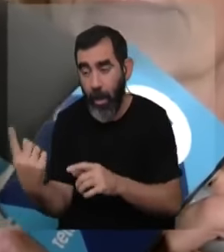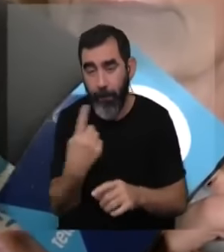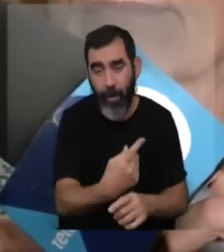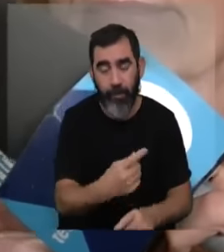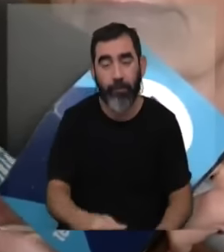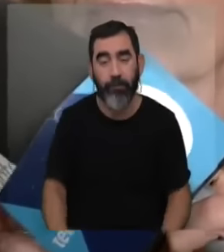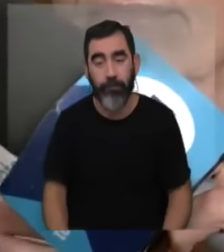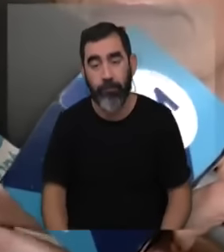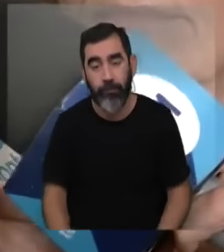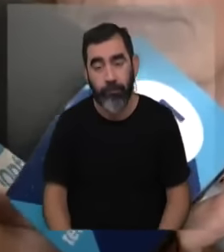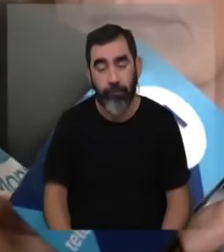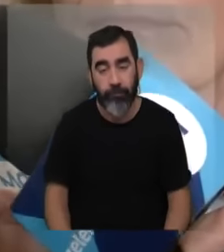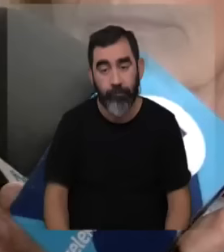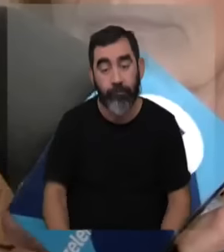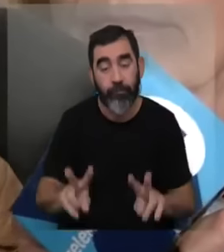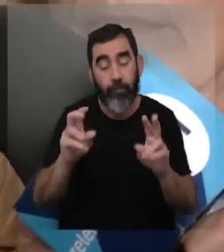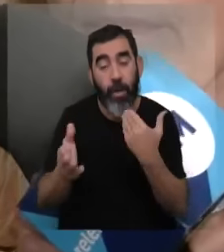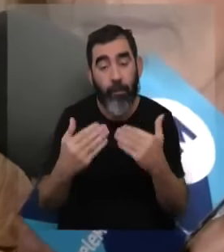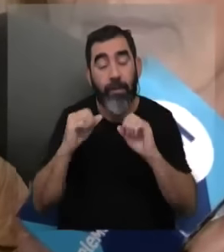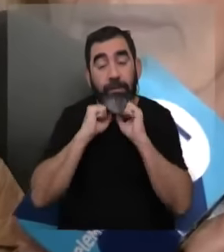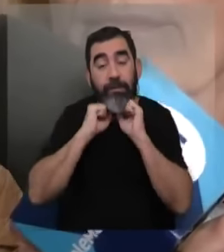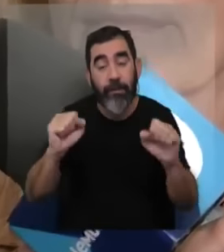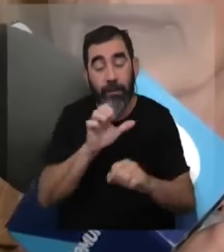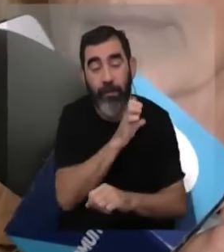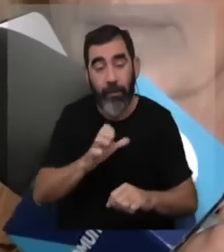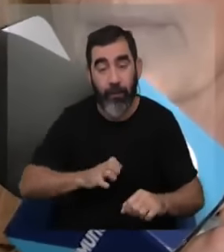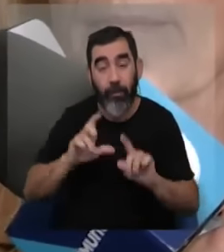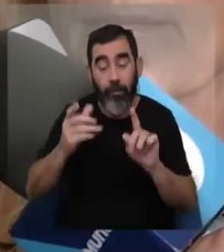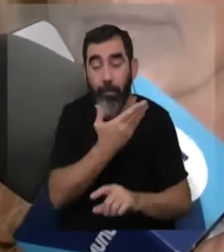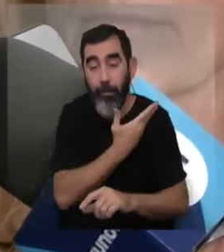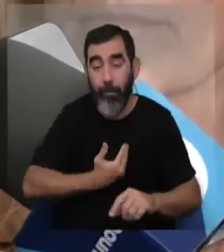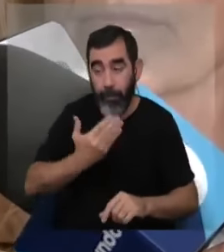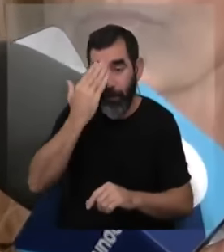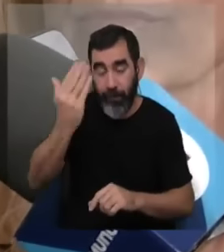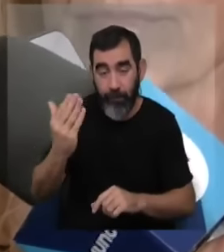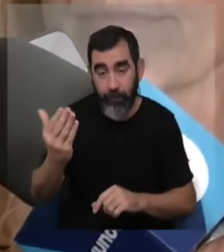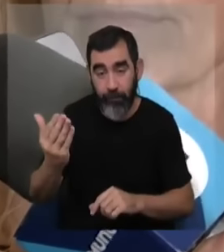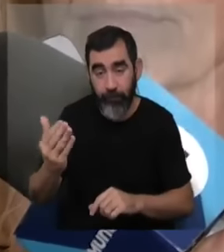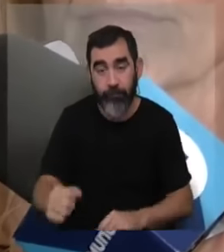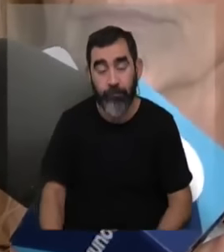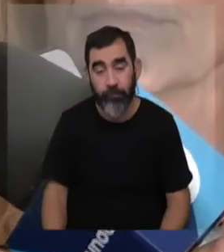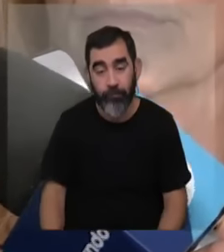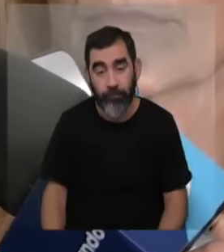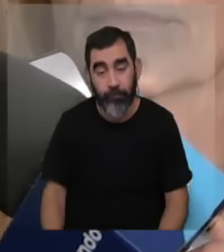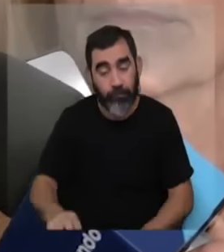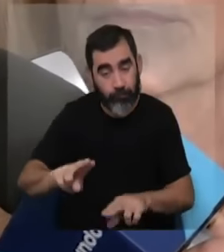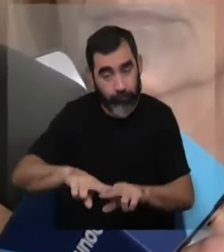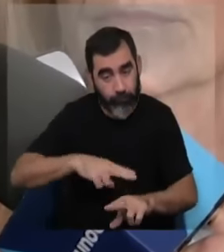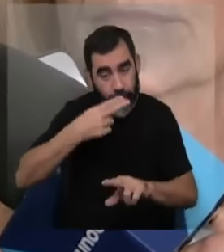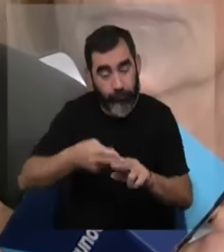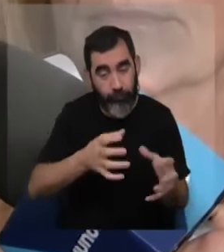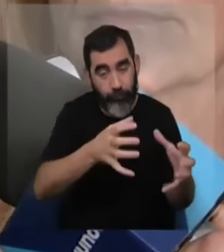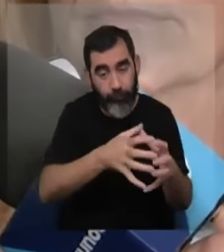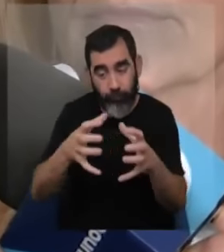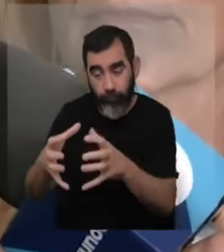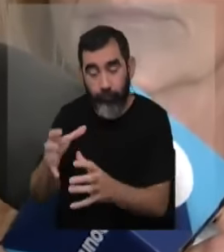que dentro de los temas que tendremos que hablar con el secretariado y con la propia presidencia del frente es reeditar los grupos